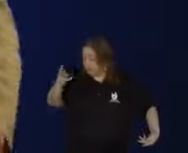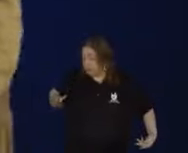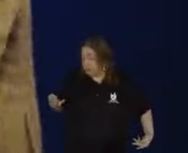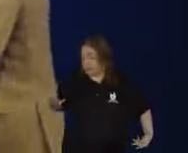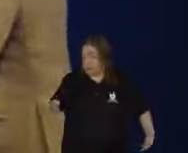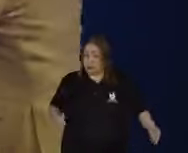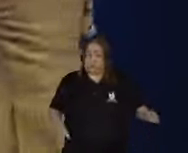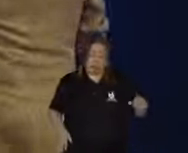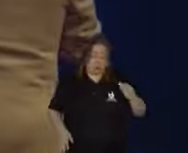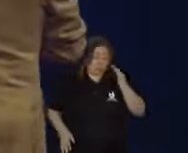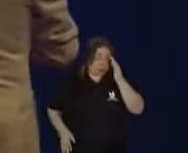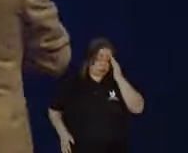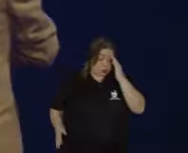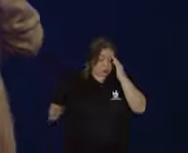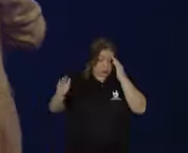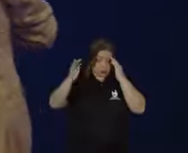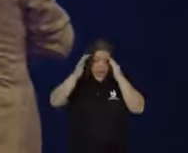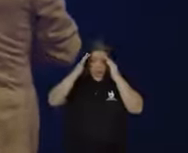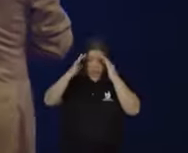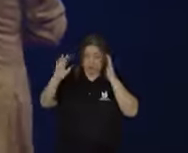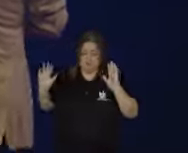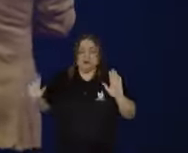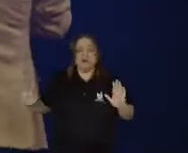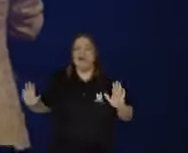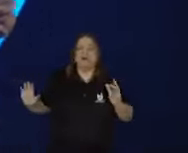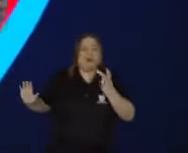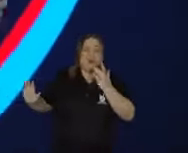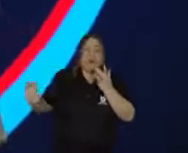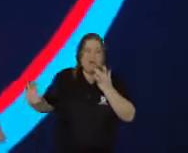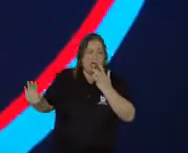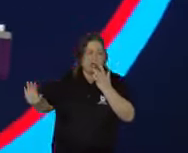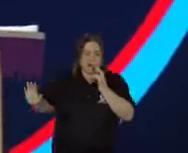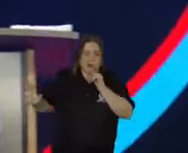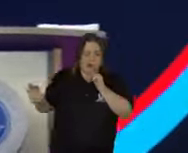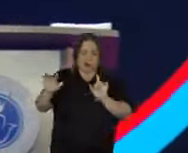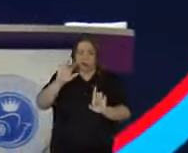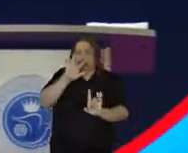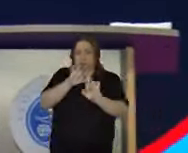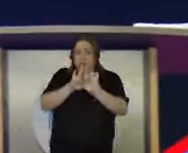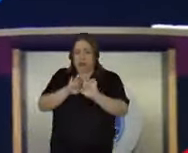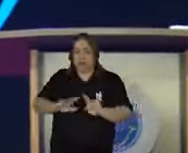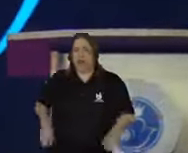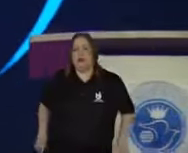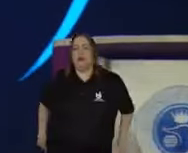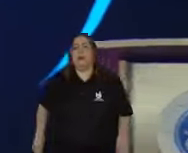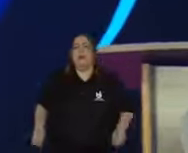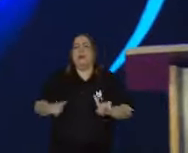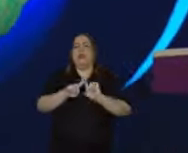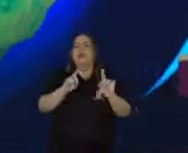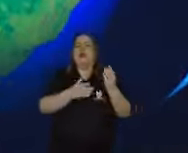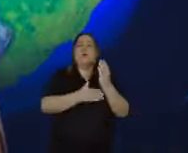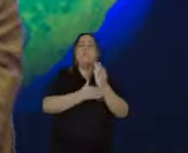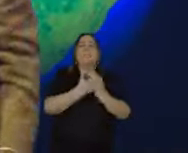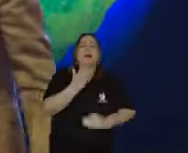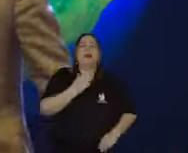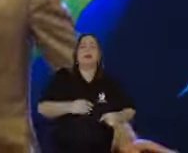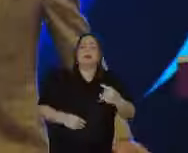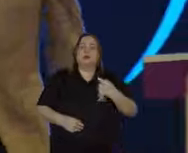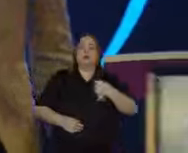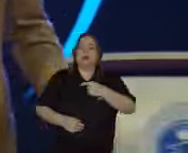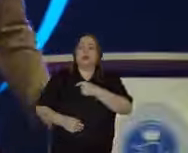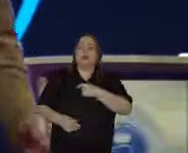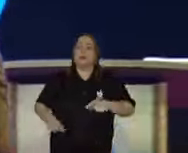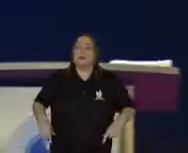conciencia, otros no, prefieren no ponerlo en esa escenografía, en ese cuadro, pero que es parte de nuestra vida, que